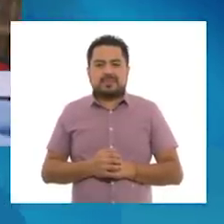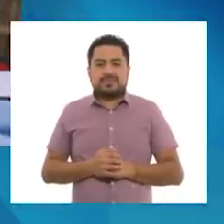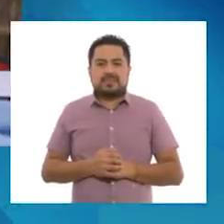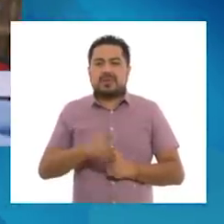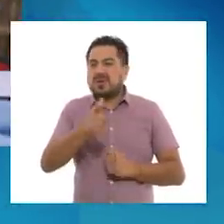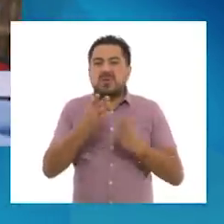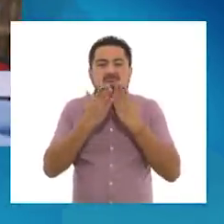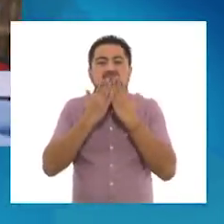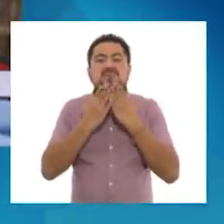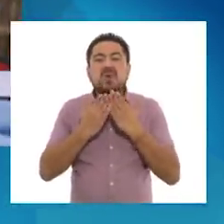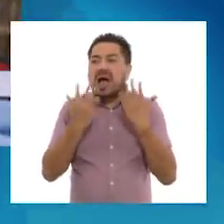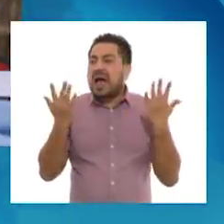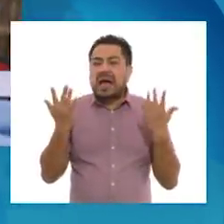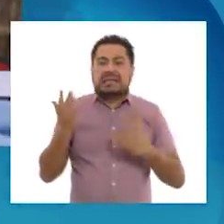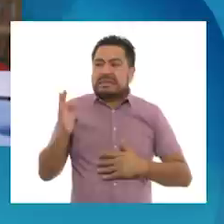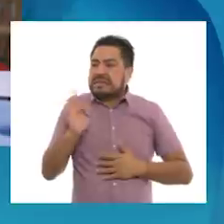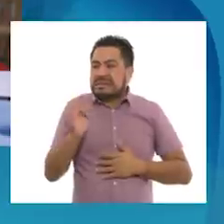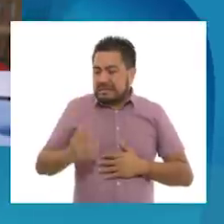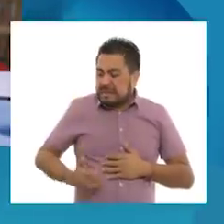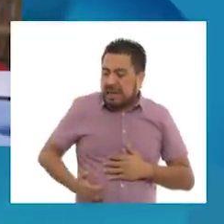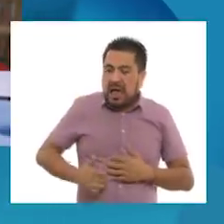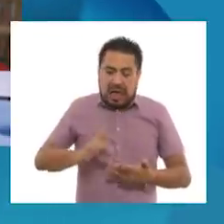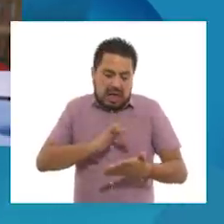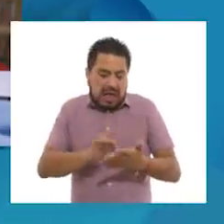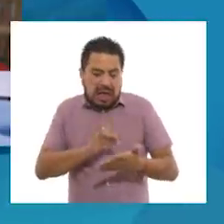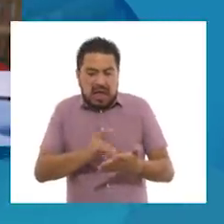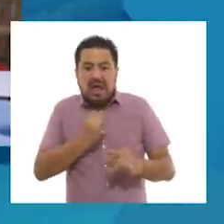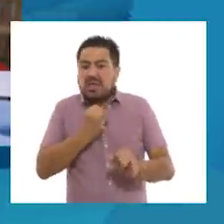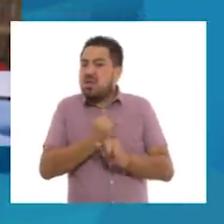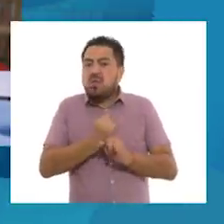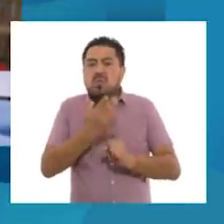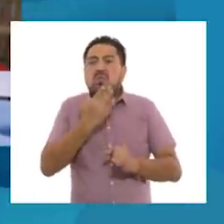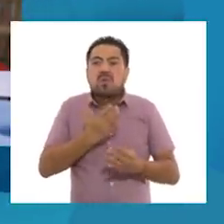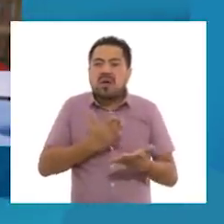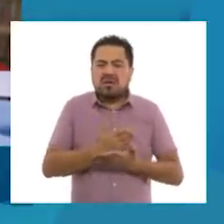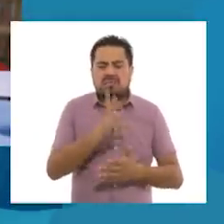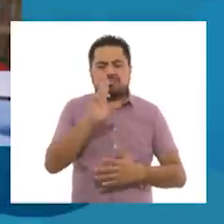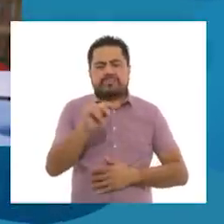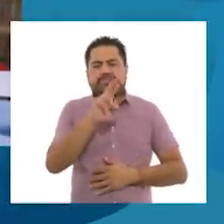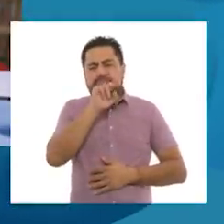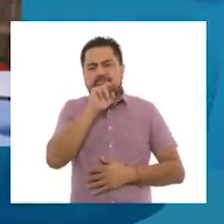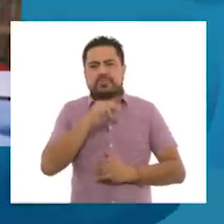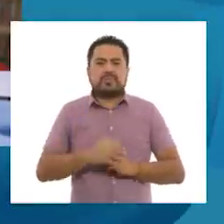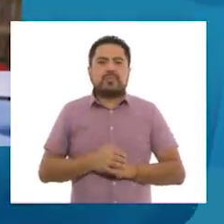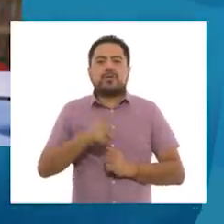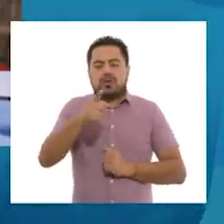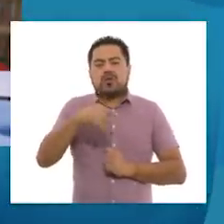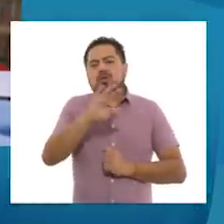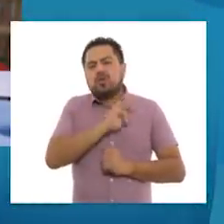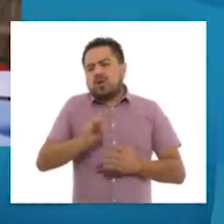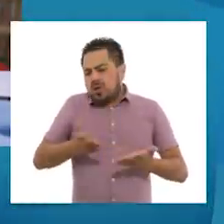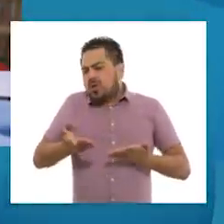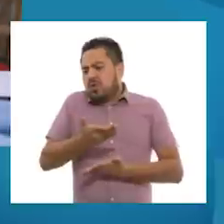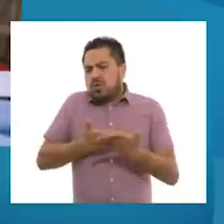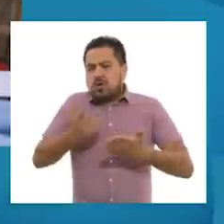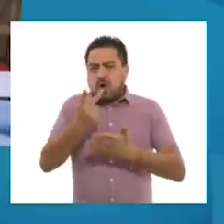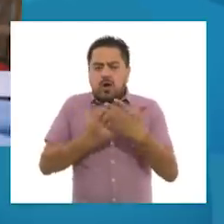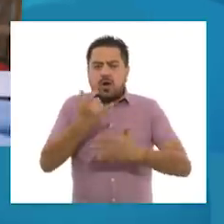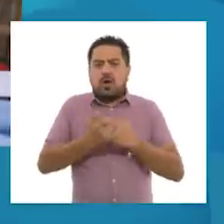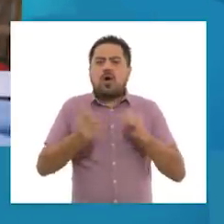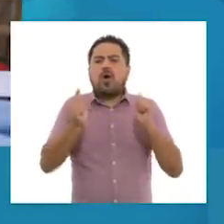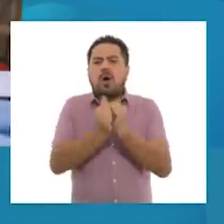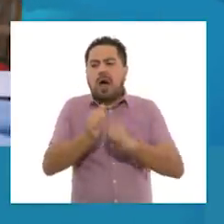Si no tienes algún dispositivo o acceso a internet, no te preocupes. Puedes compartir tus proyectos con